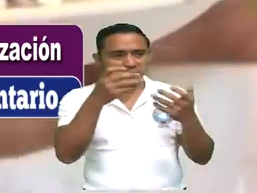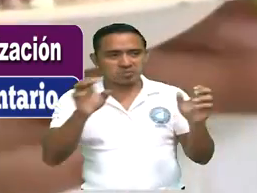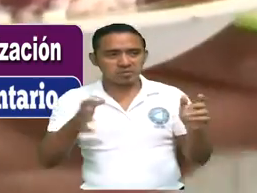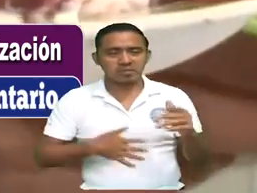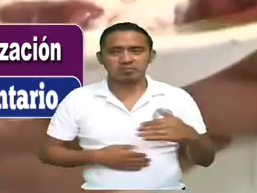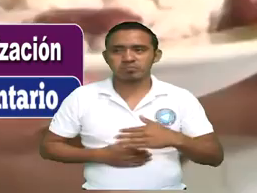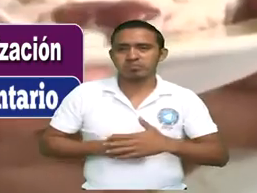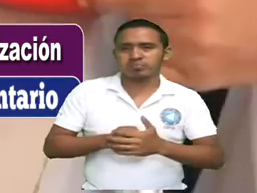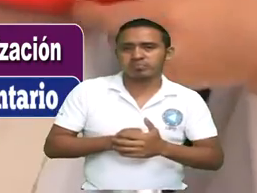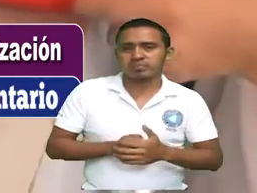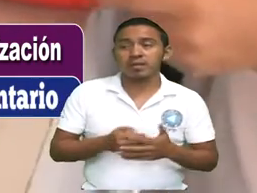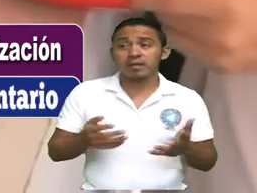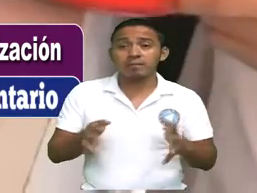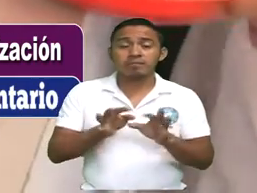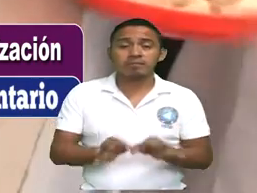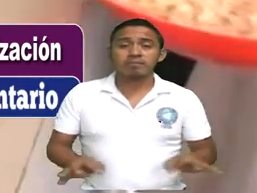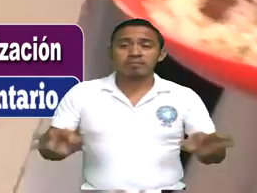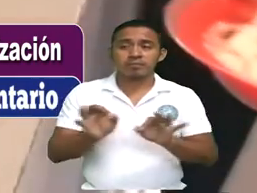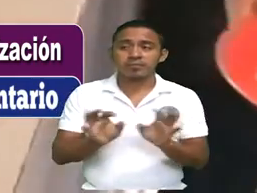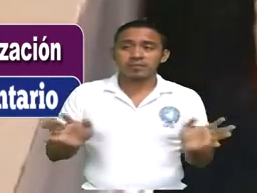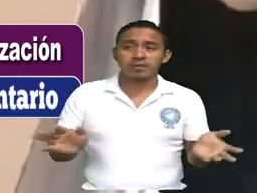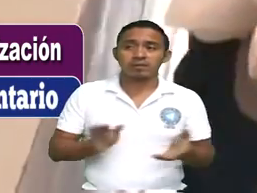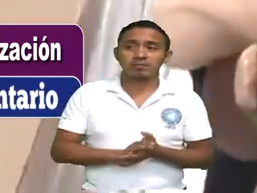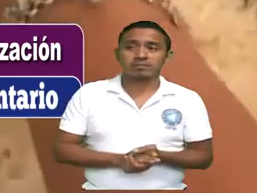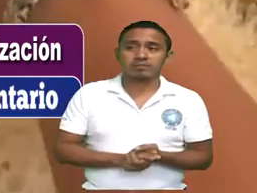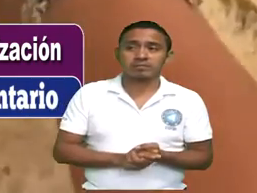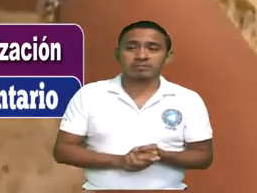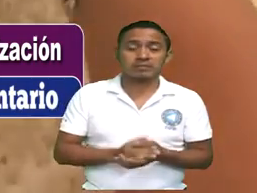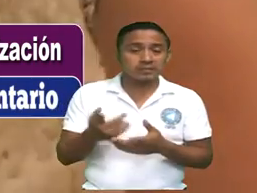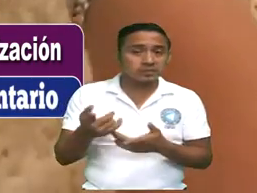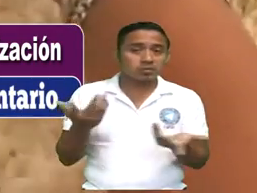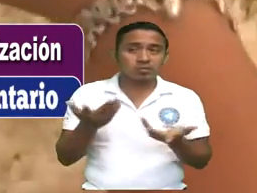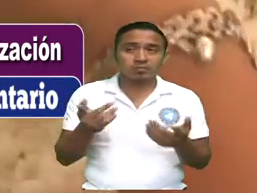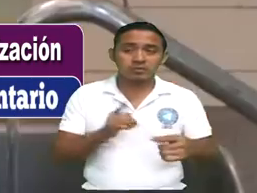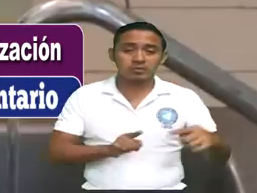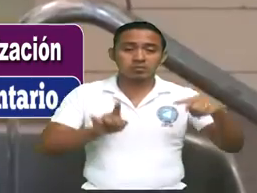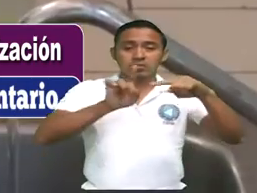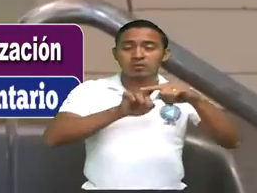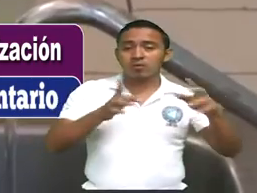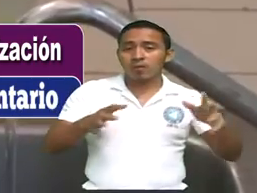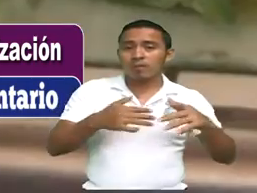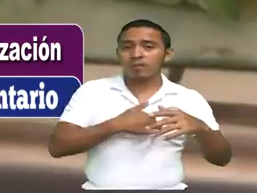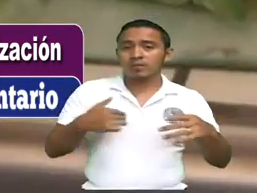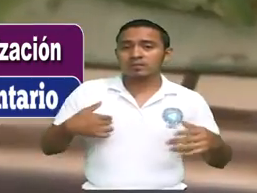ya van llenos. Entonces es importante, pues, esta forma. Y si le sumamos a eso el huerto escolar, ¿no?